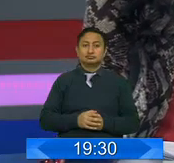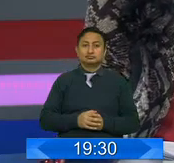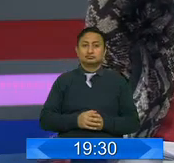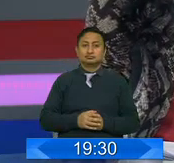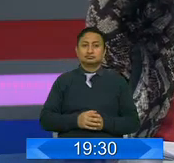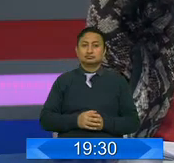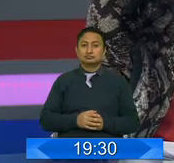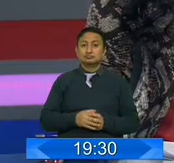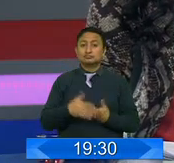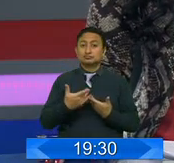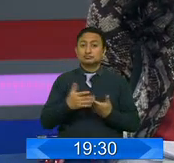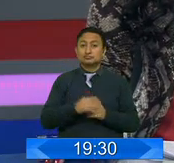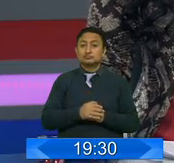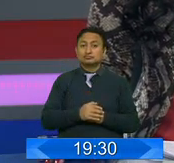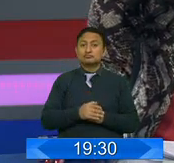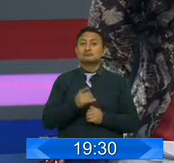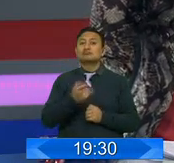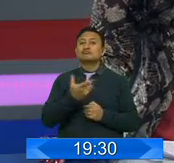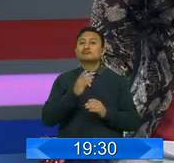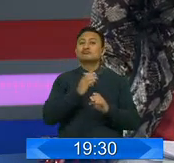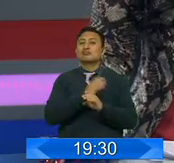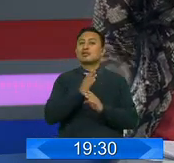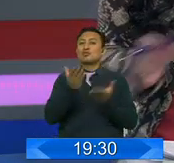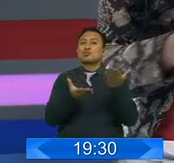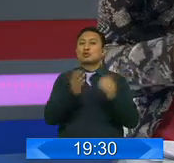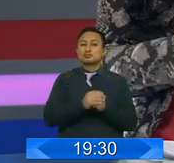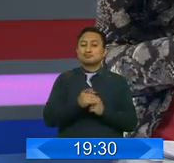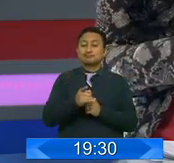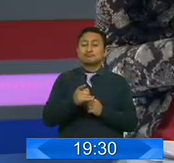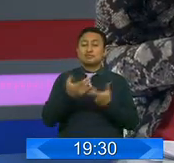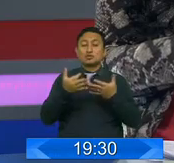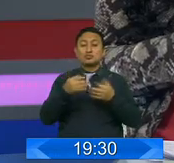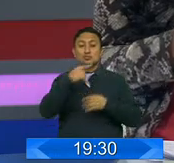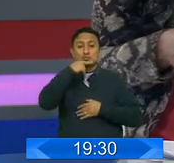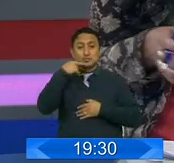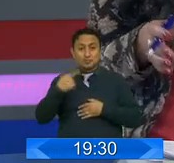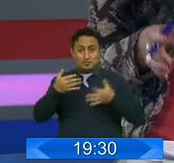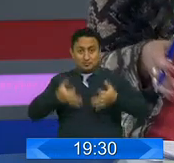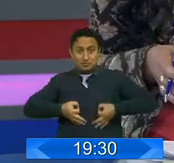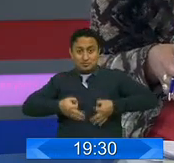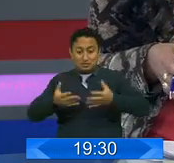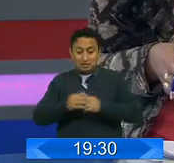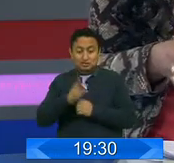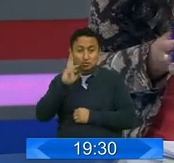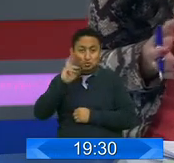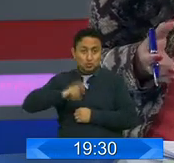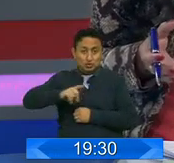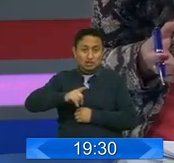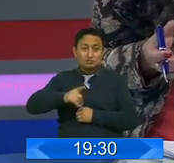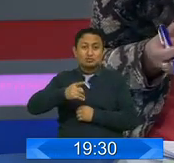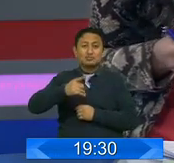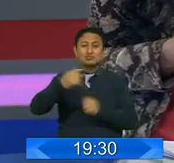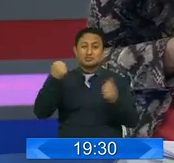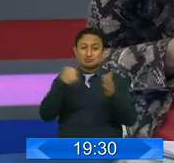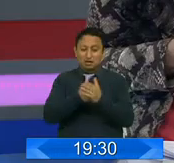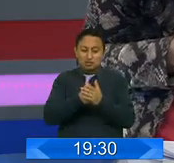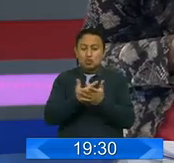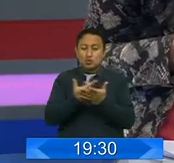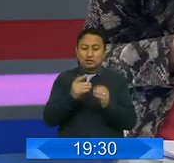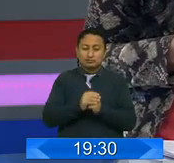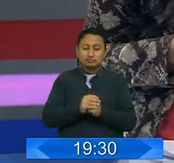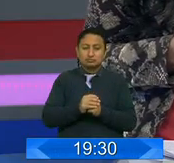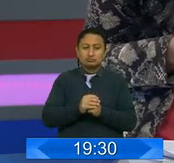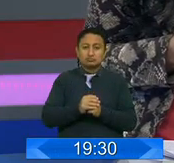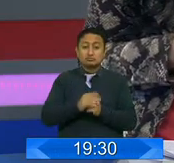positiva fue calificado el balance de feriado de carnaval, tanto en temas de seguridad como en turismo. Según las autoridades, el